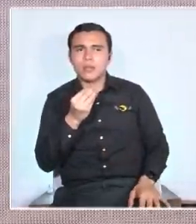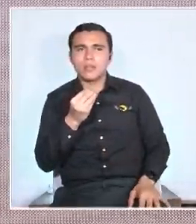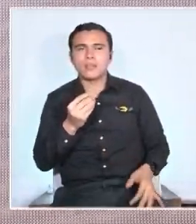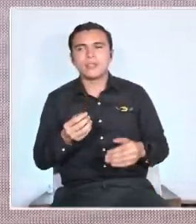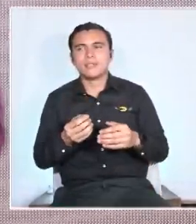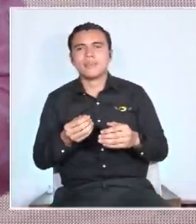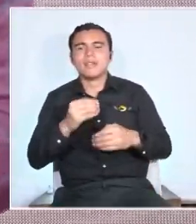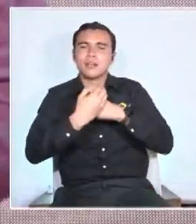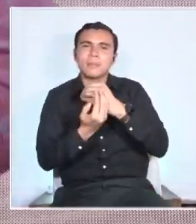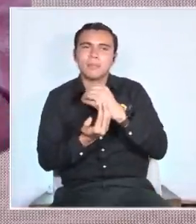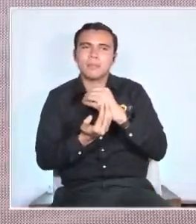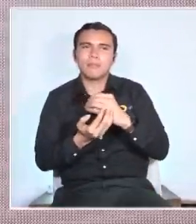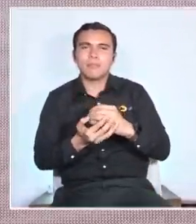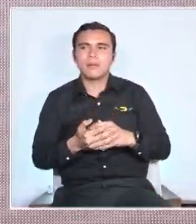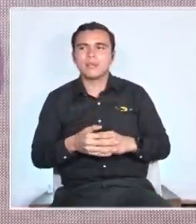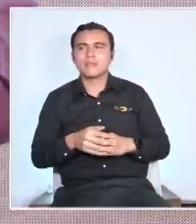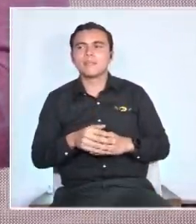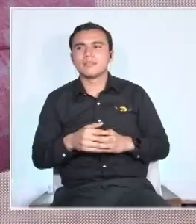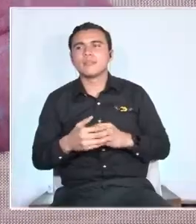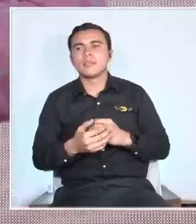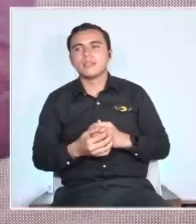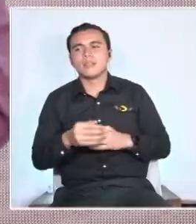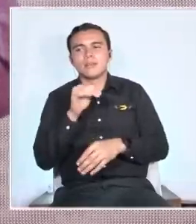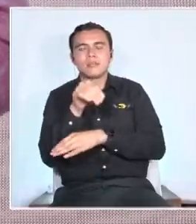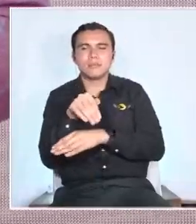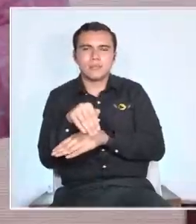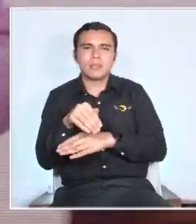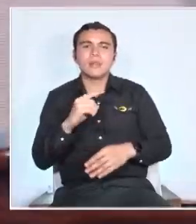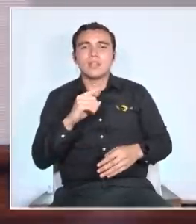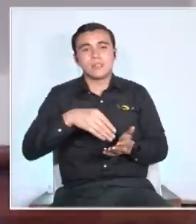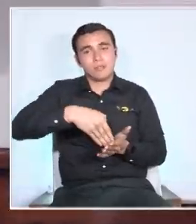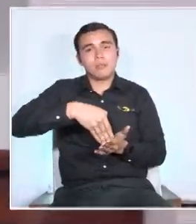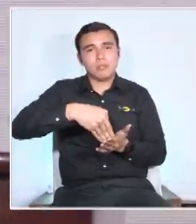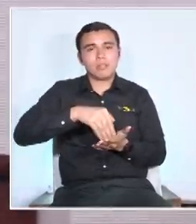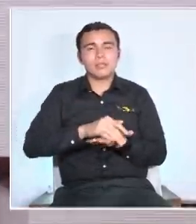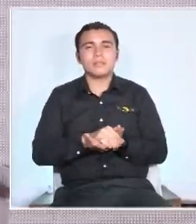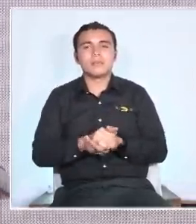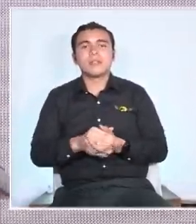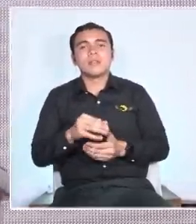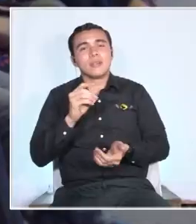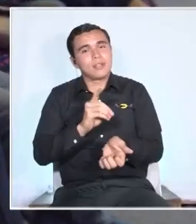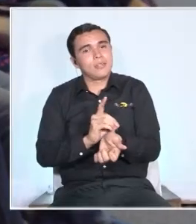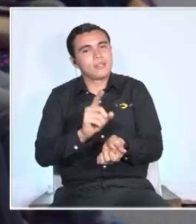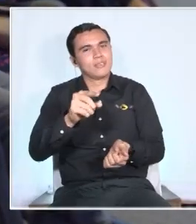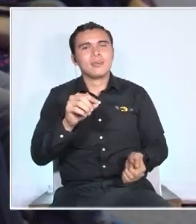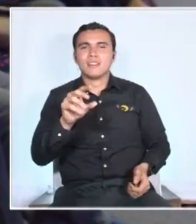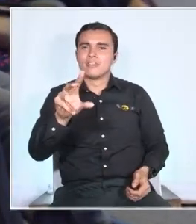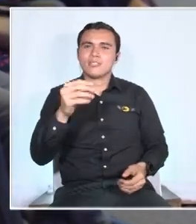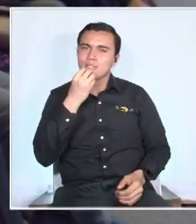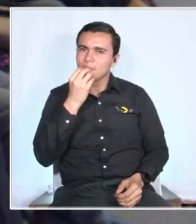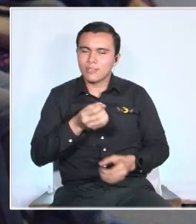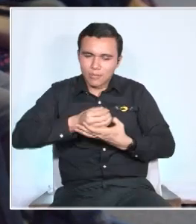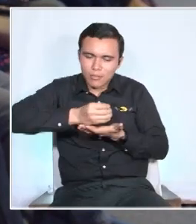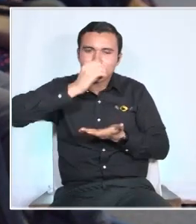ese pan a medianoche, es una debilidad. Amén. El doctor te dice: ya no tomes café, y no puedes dejar